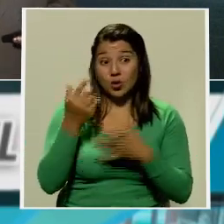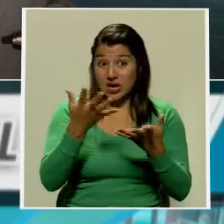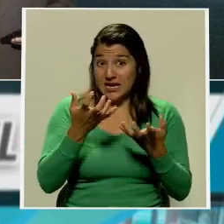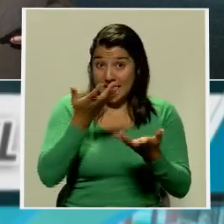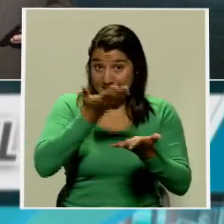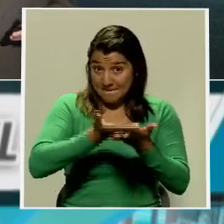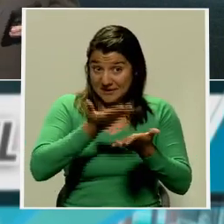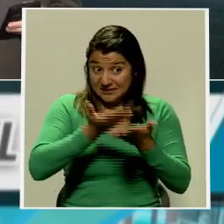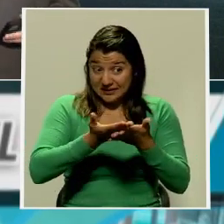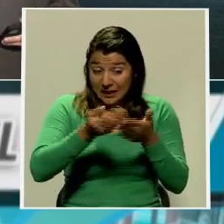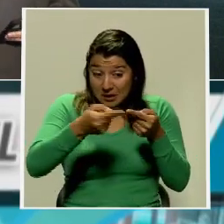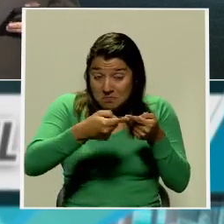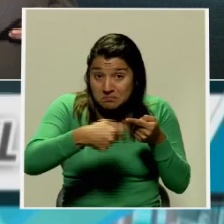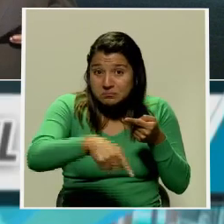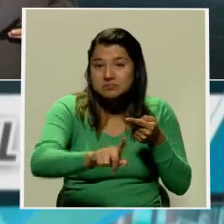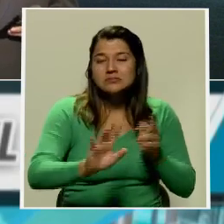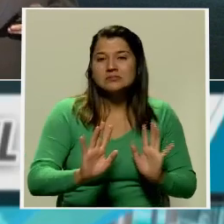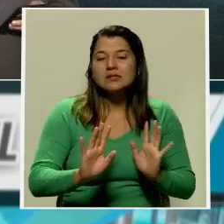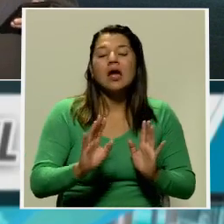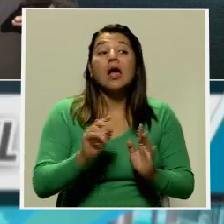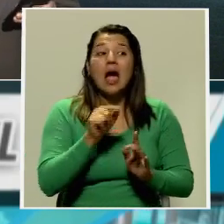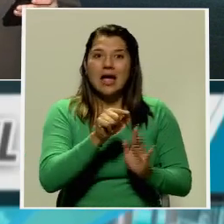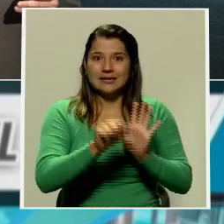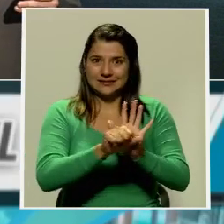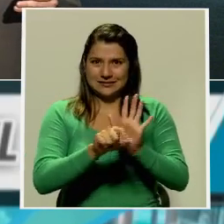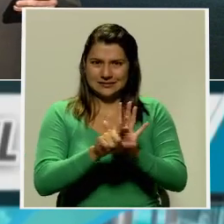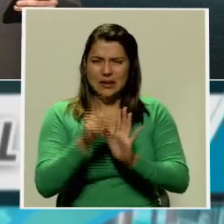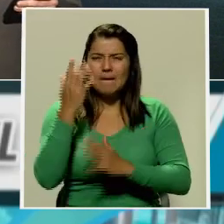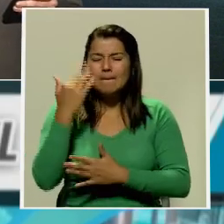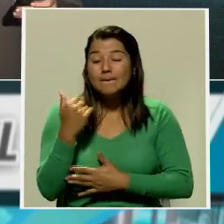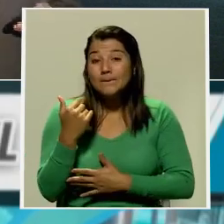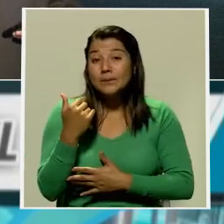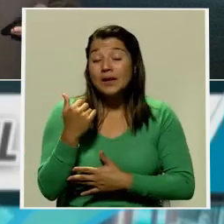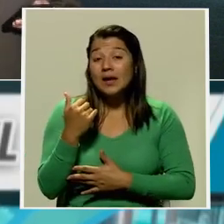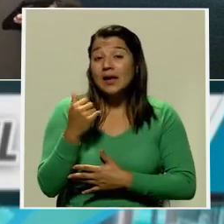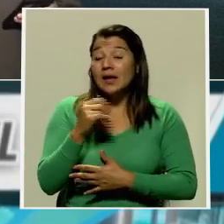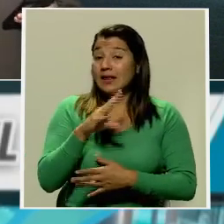en las próximas semanas, donde pues en cierta parte excluía